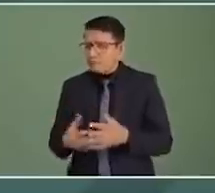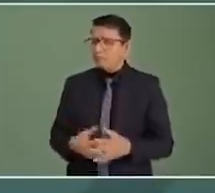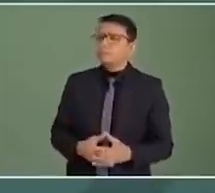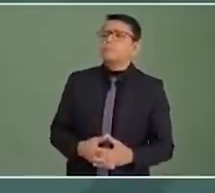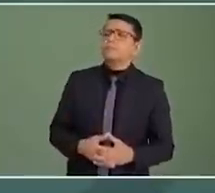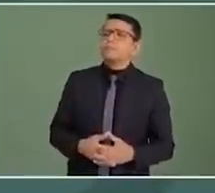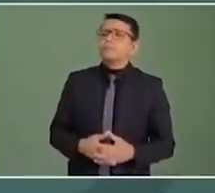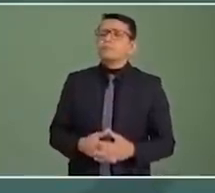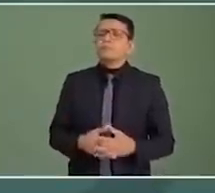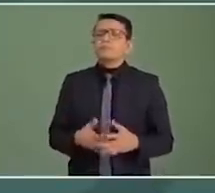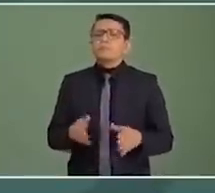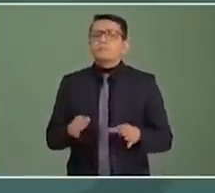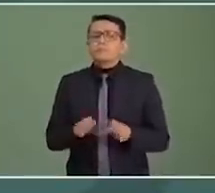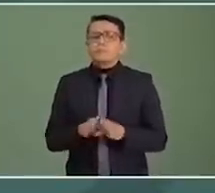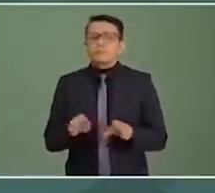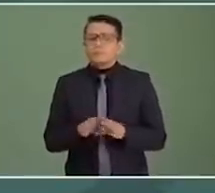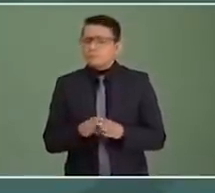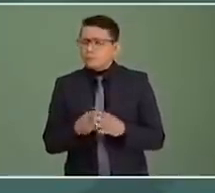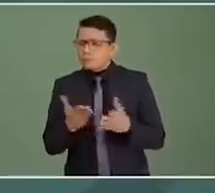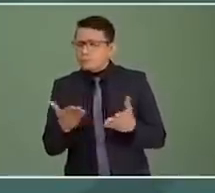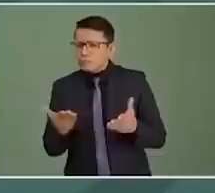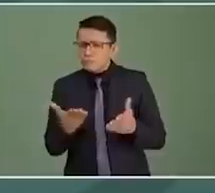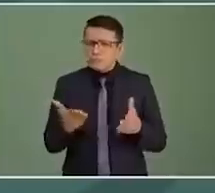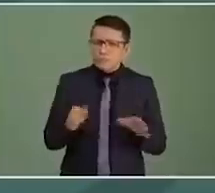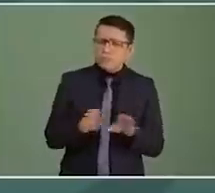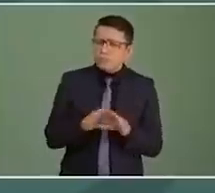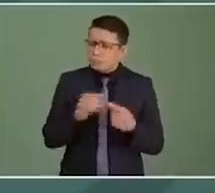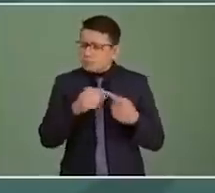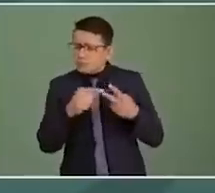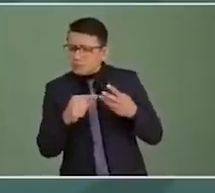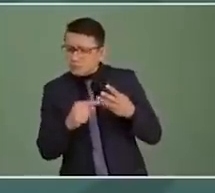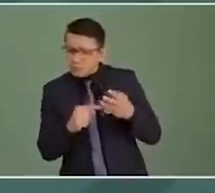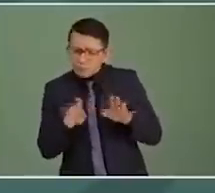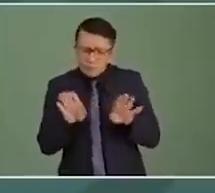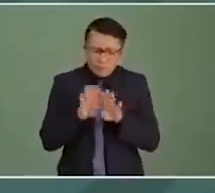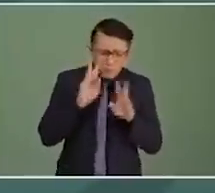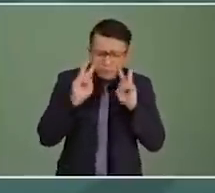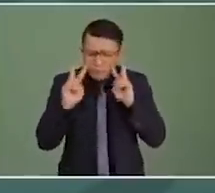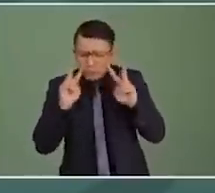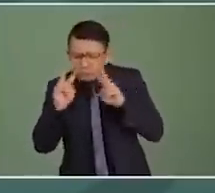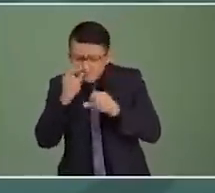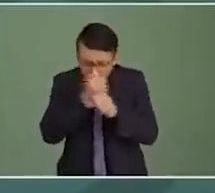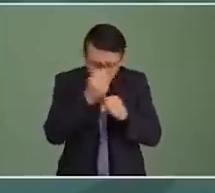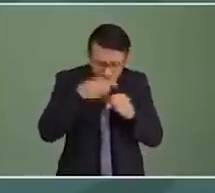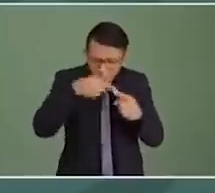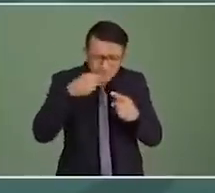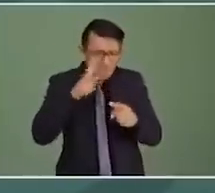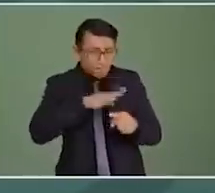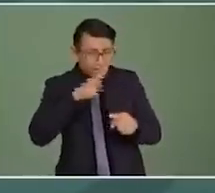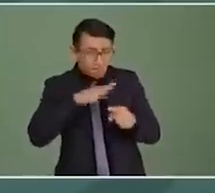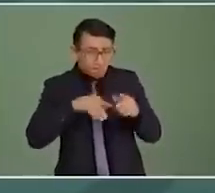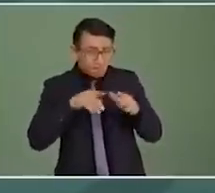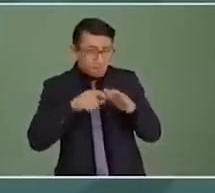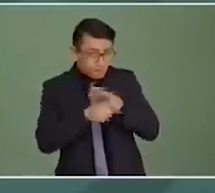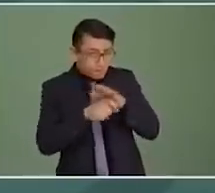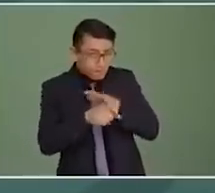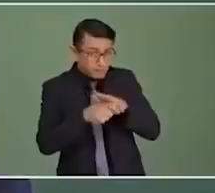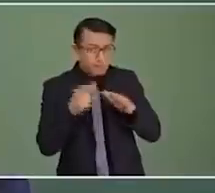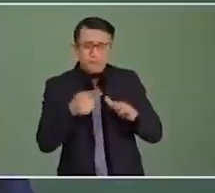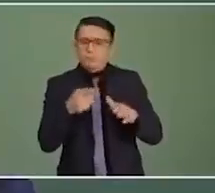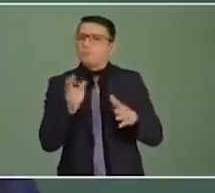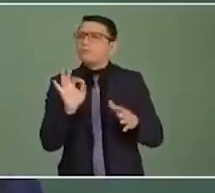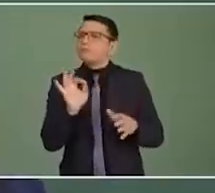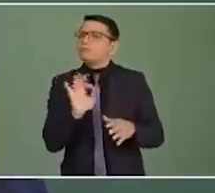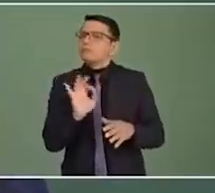de la doble facturación de todo lo que tiene que ver con estas prácticas que también